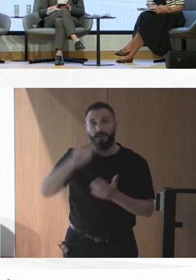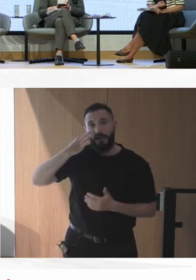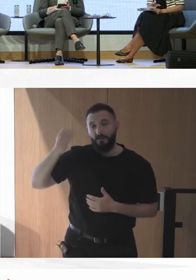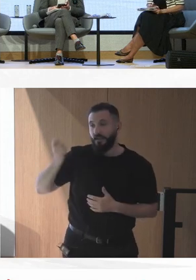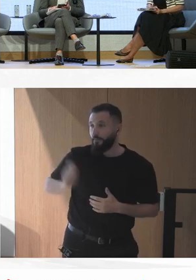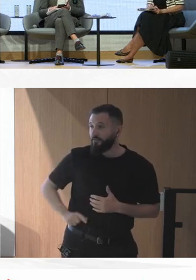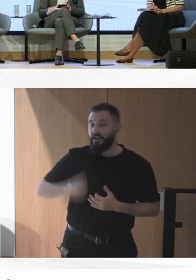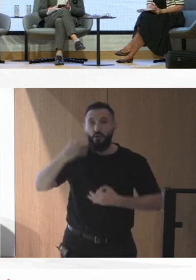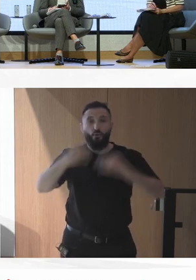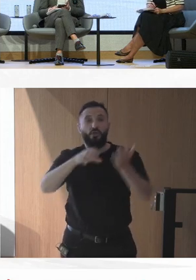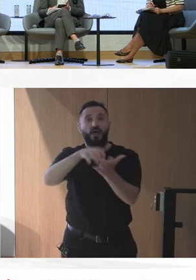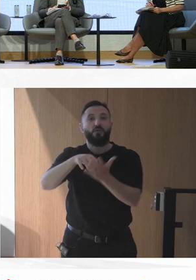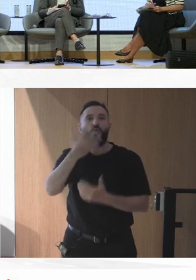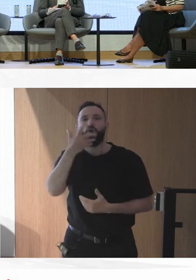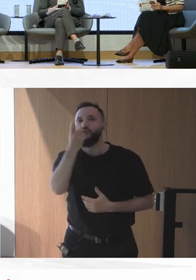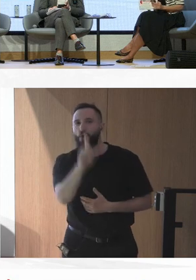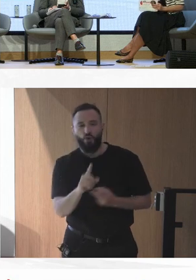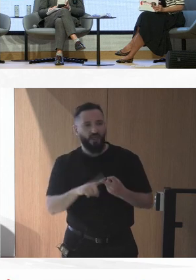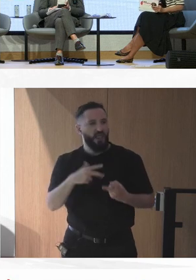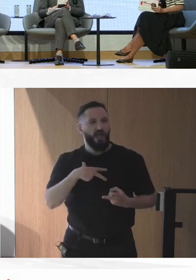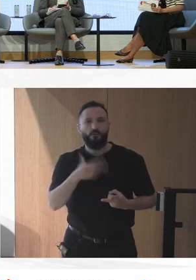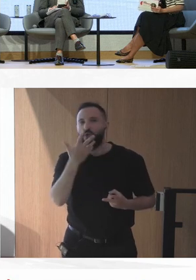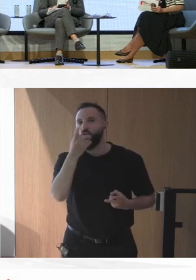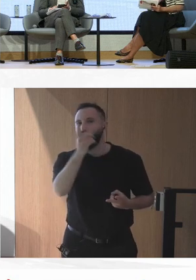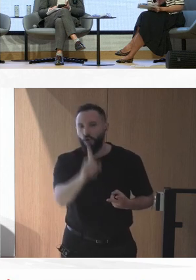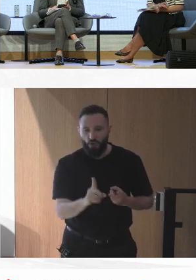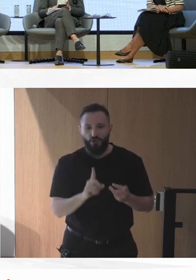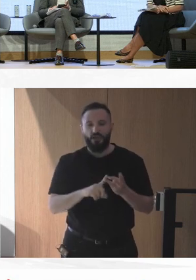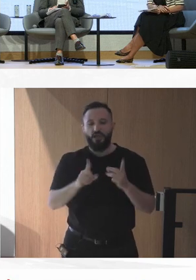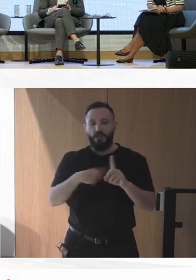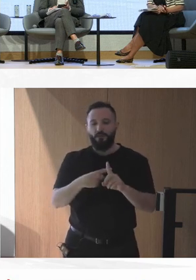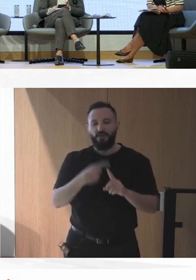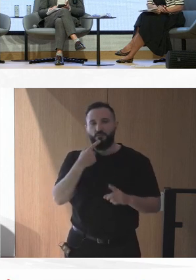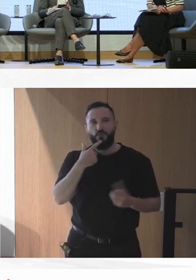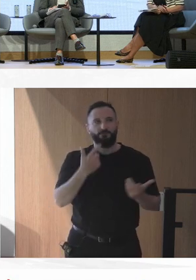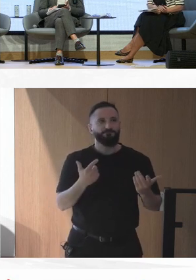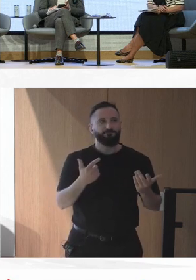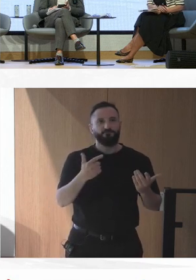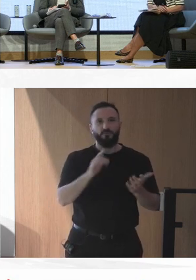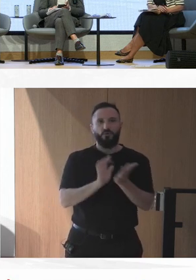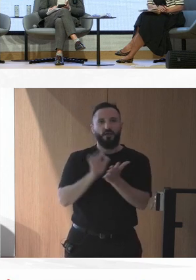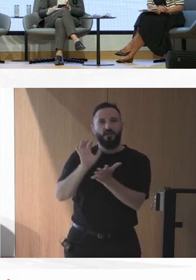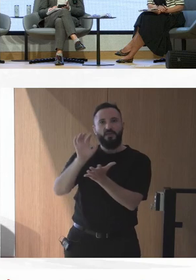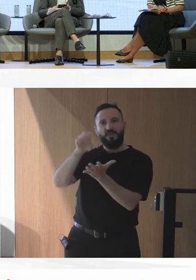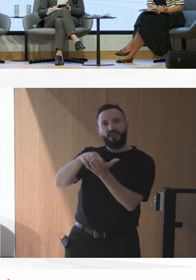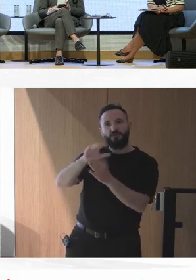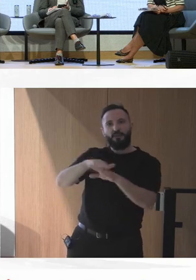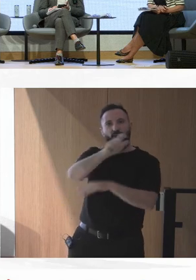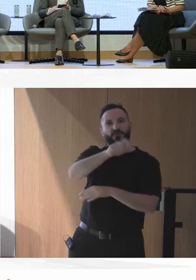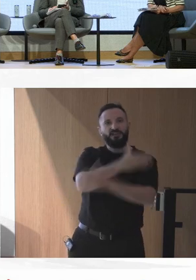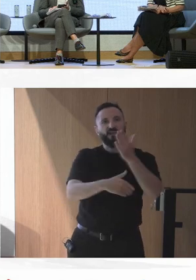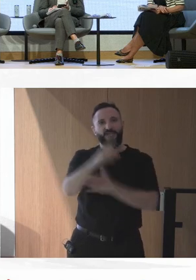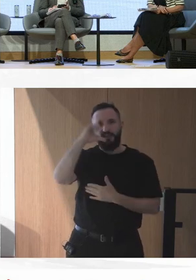y de la abogacía no los conocen. Luego tienen muchas resistencias a aceptar, ¿no? Imagínense, en un centro de ¿no? para personas con discapacidad